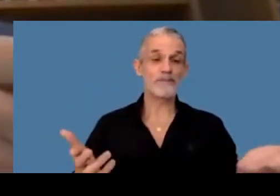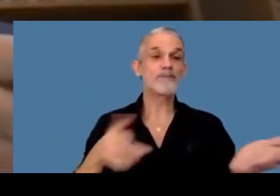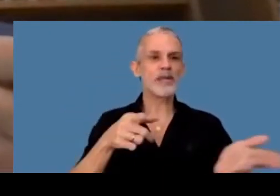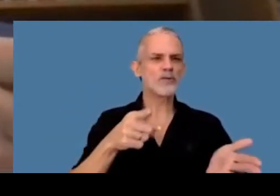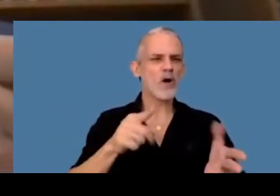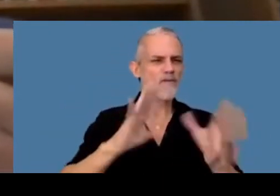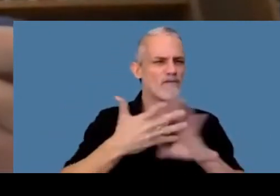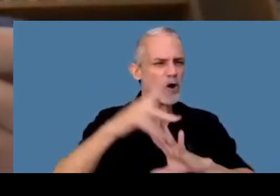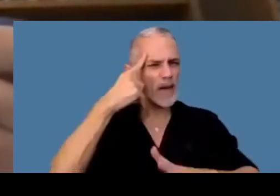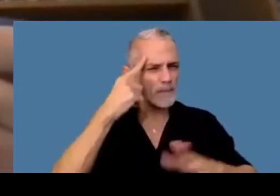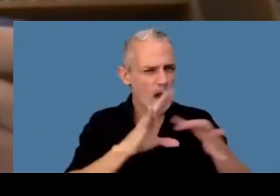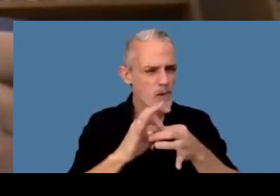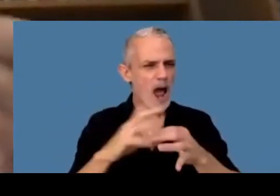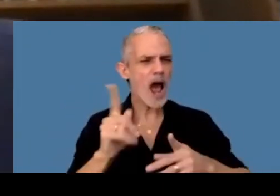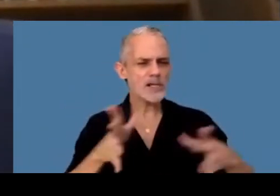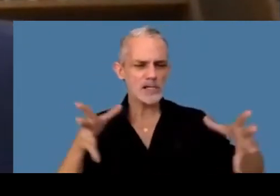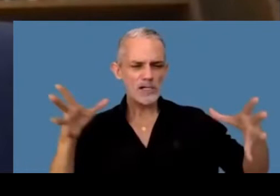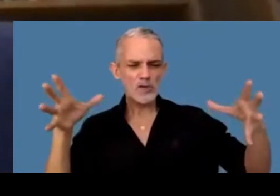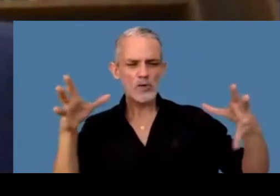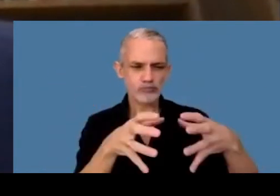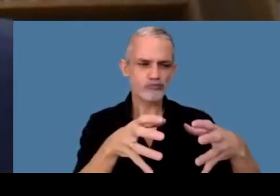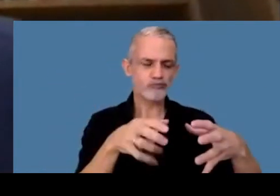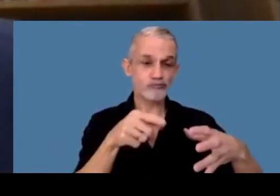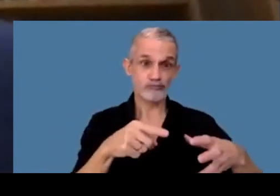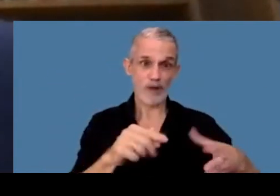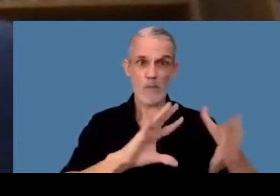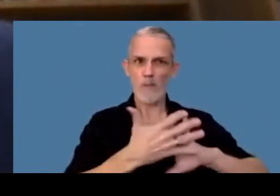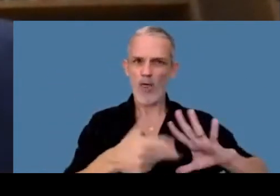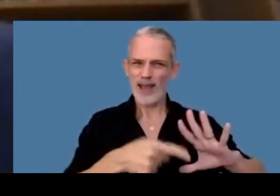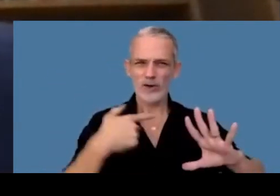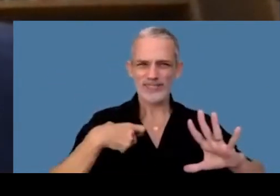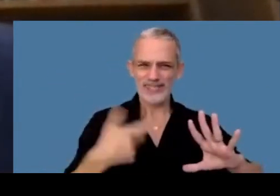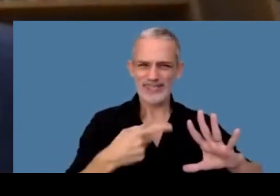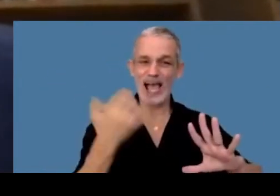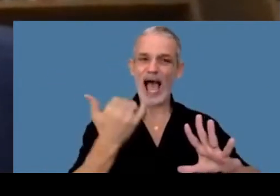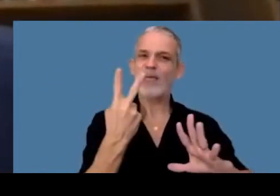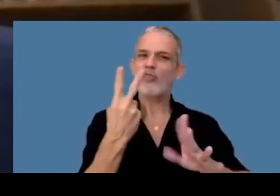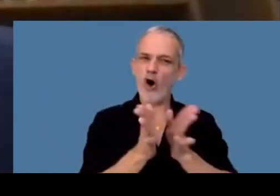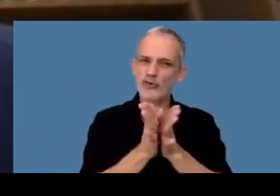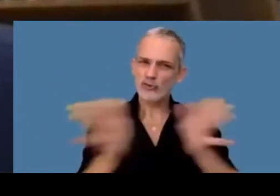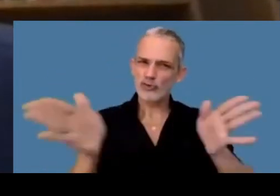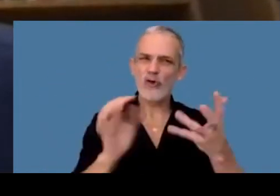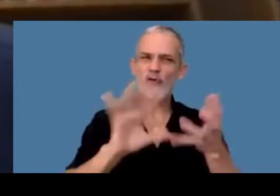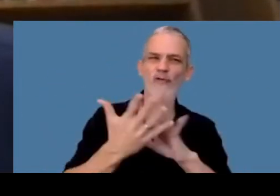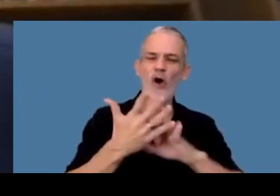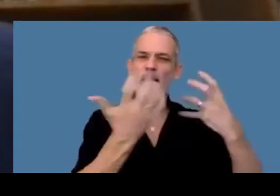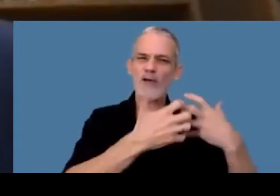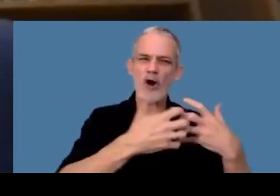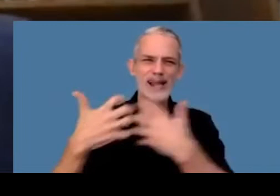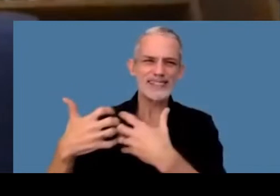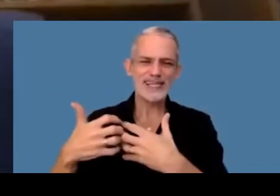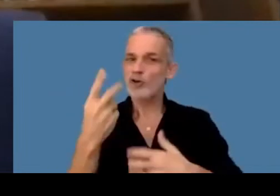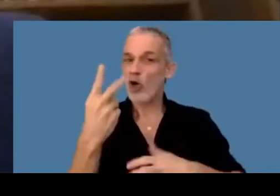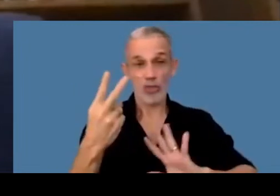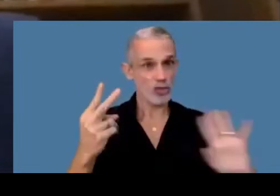concentración de nuestro modelo sindical, hay dos formas de organización sindical que son las más características que se dan en